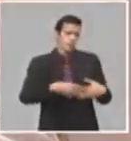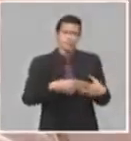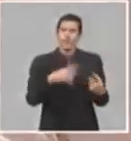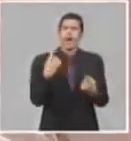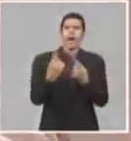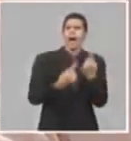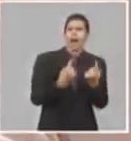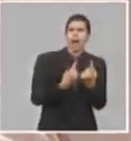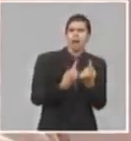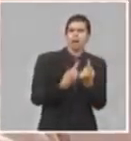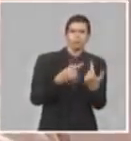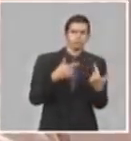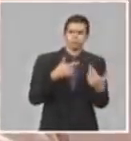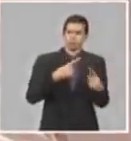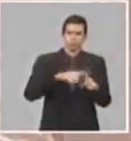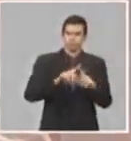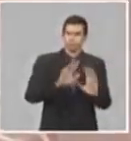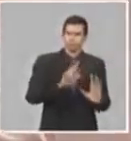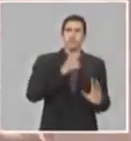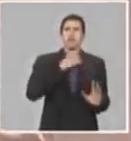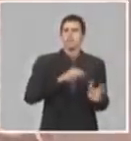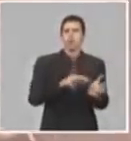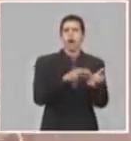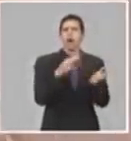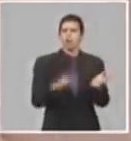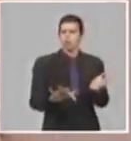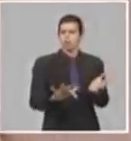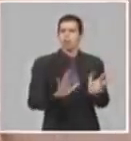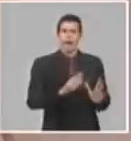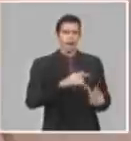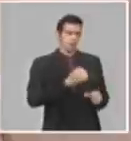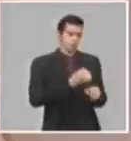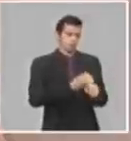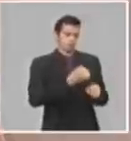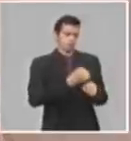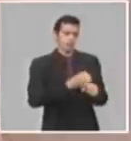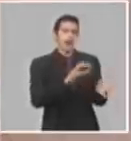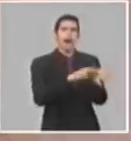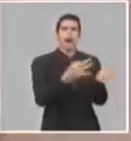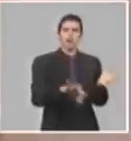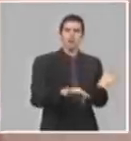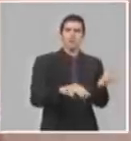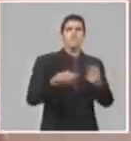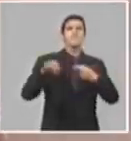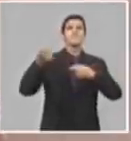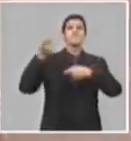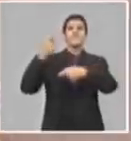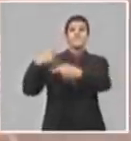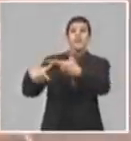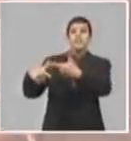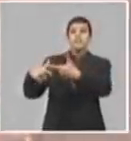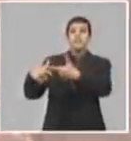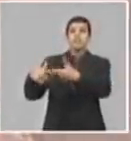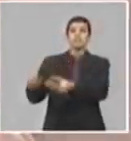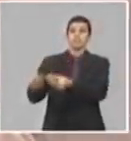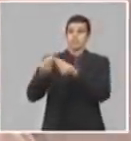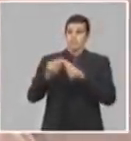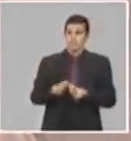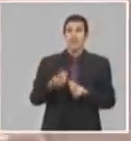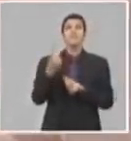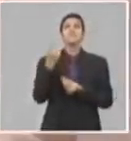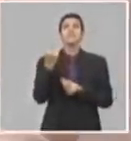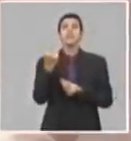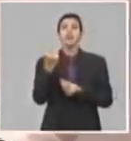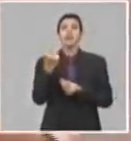contratos legalmente constituidos. Un elemento importante y que tenemos que